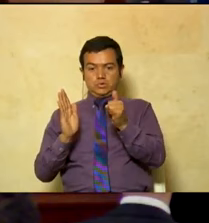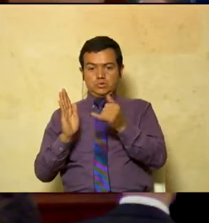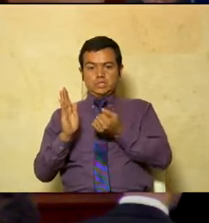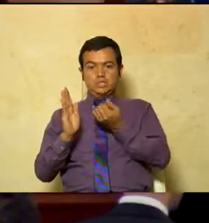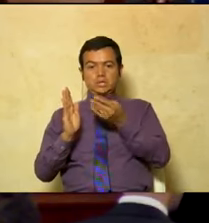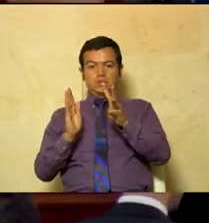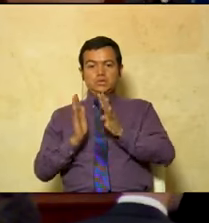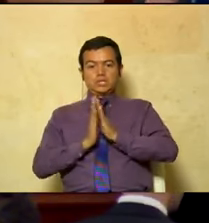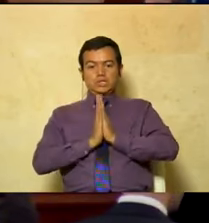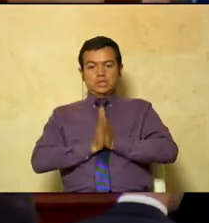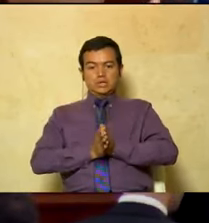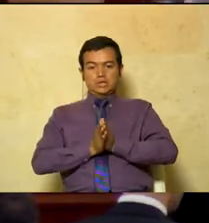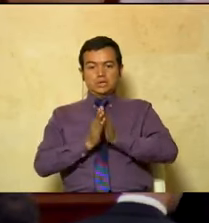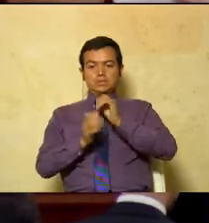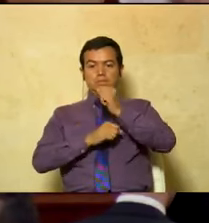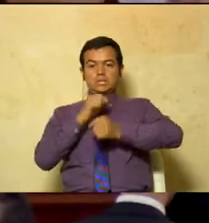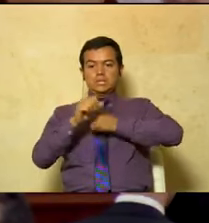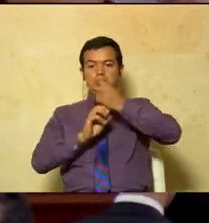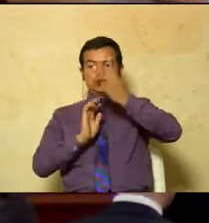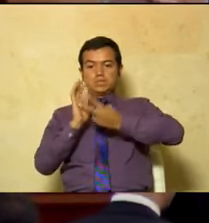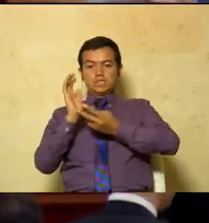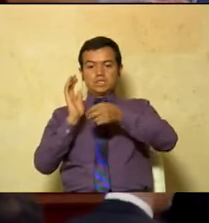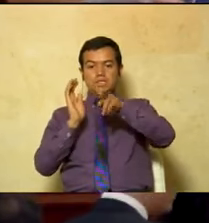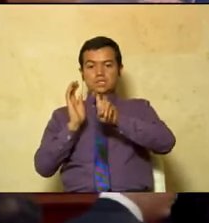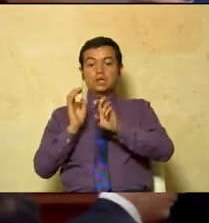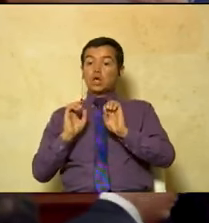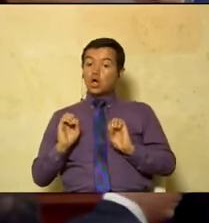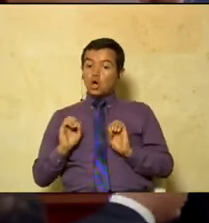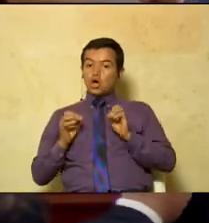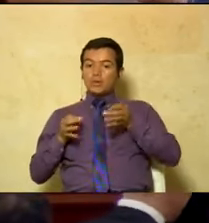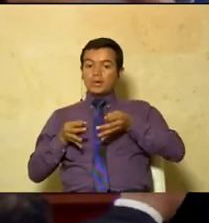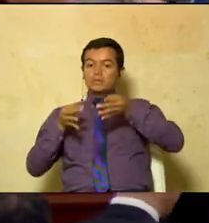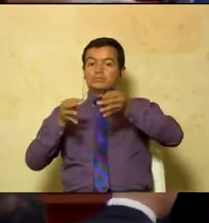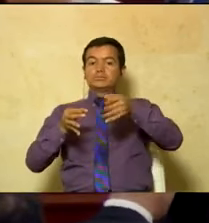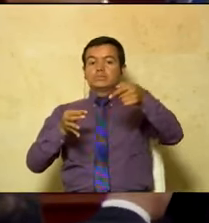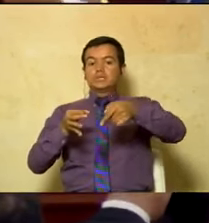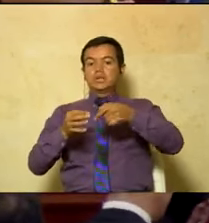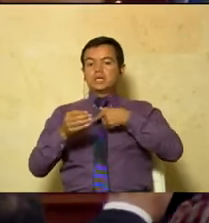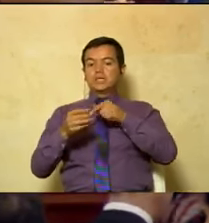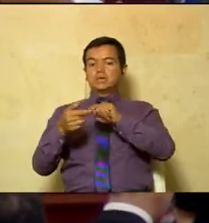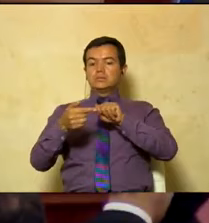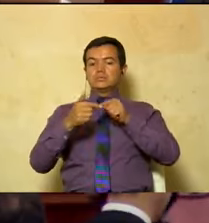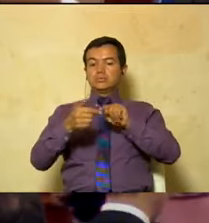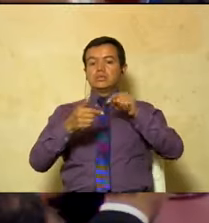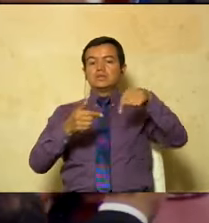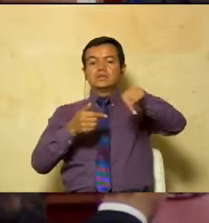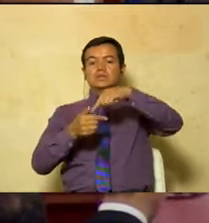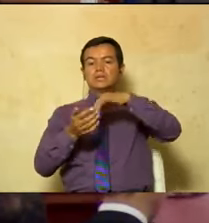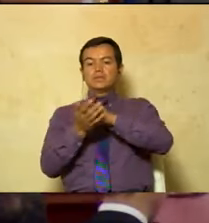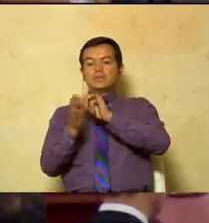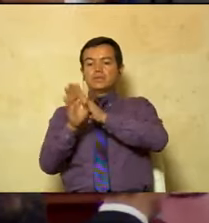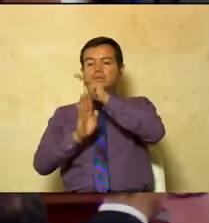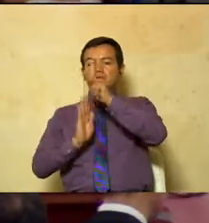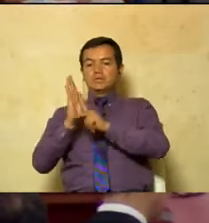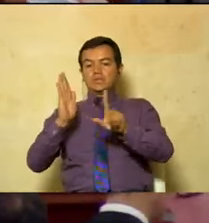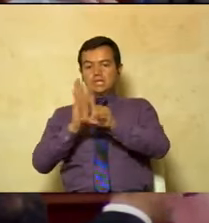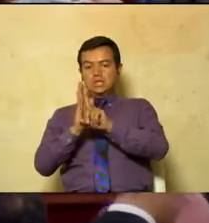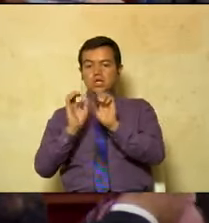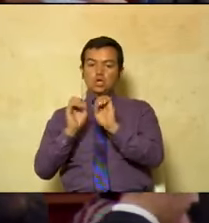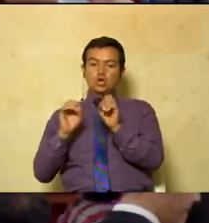diciembre del 2017 o para la siguiente sesión plenaria en la cual se debatan proyectos de ley o